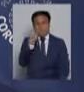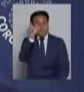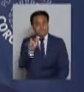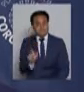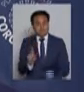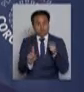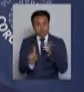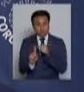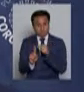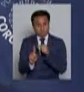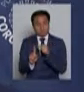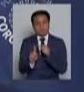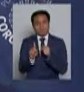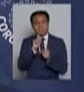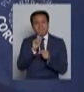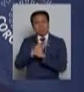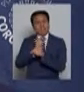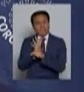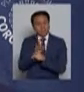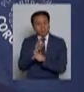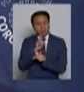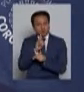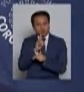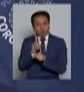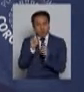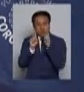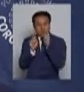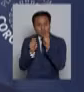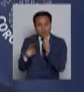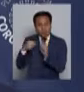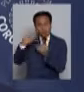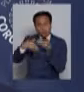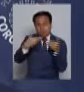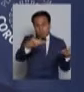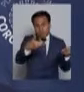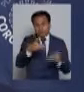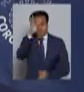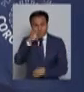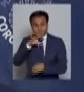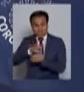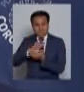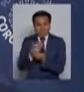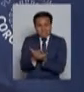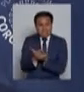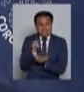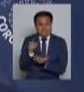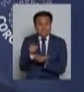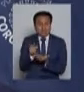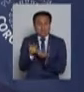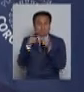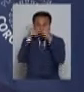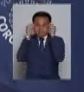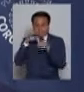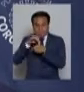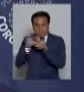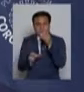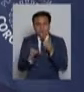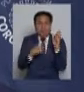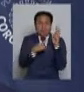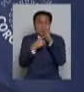que está contagiada de coronavirus o tiene riesgo de contagiar a otros, como es un funcionario de salud, evidentemente puede ser objeto